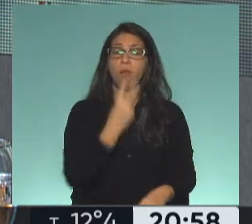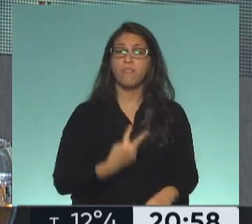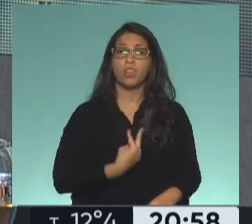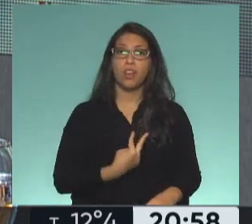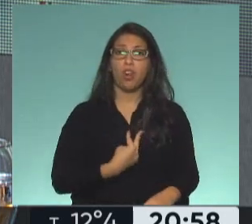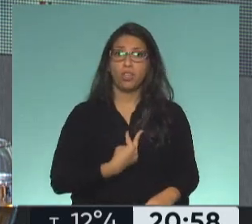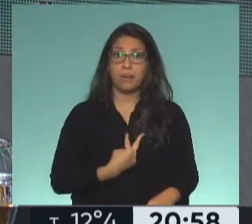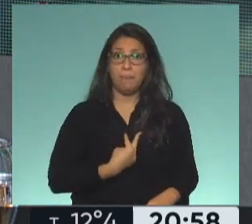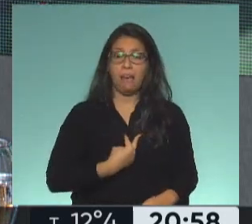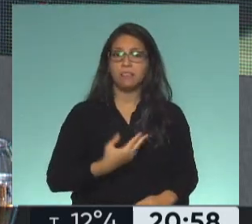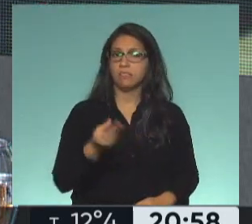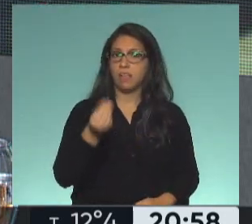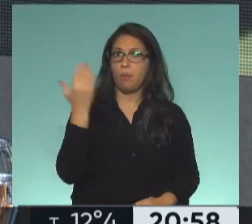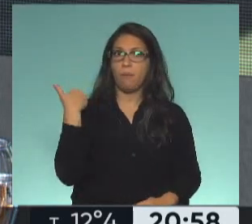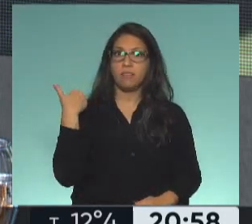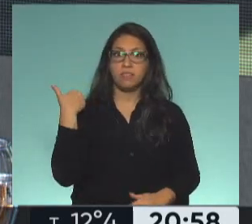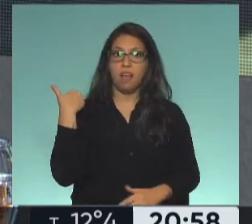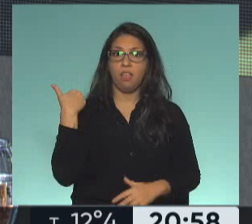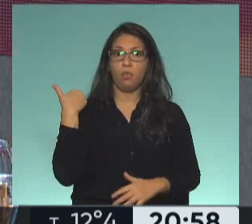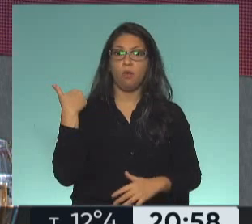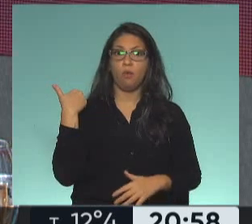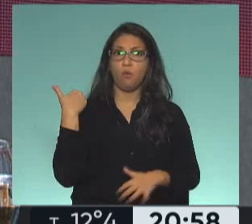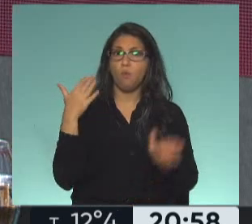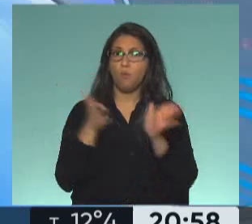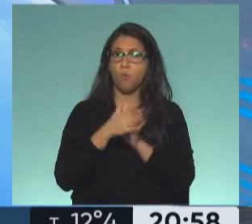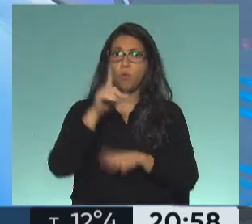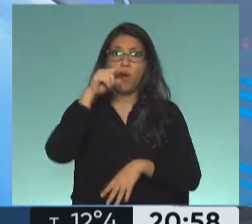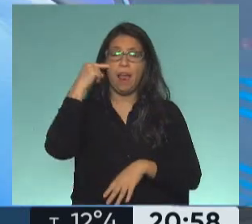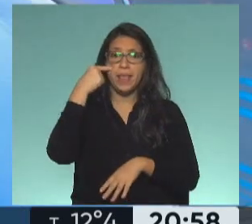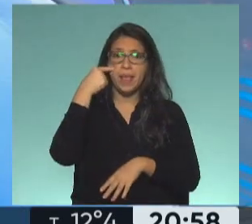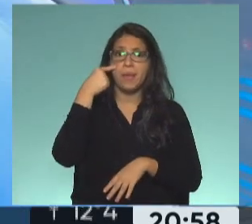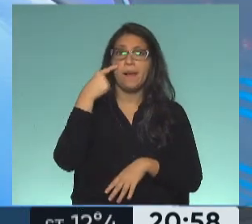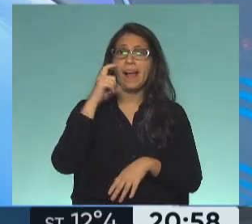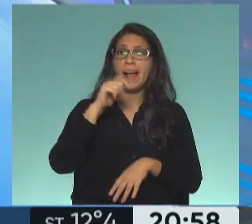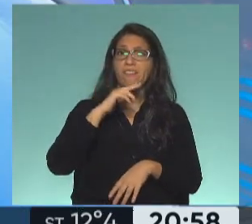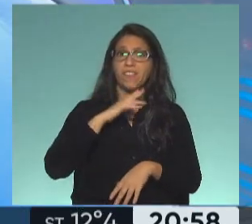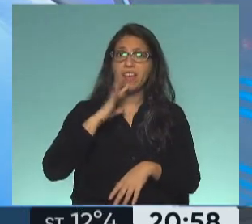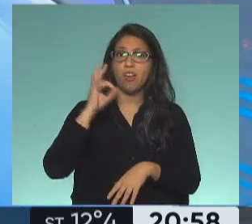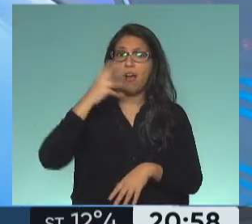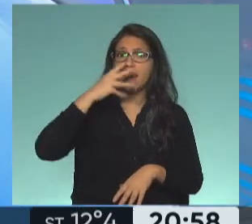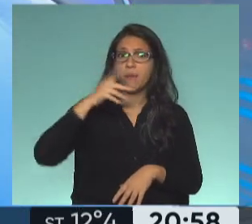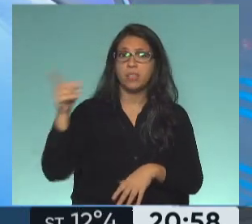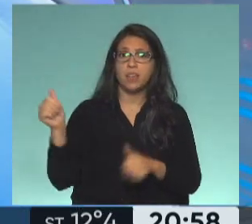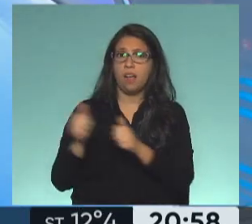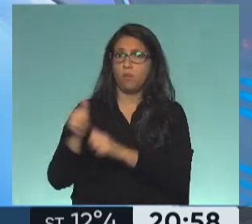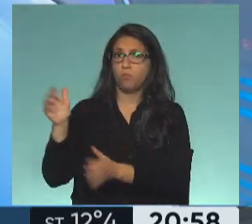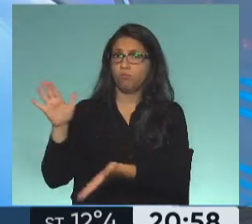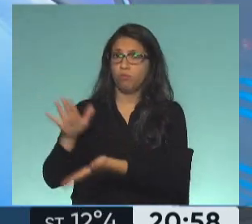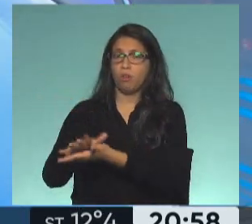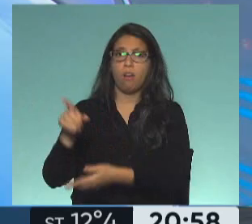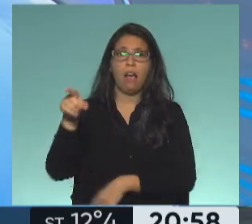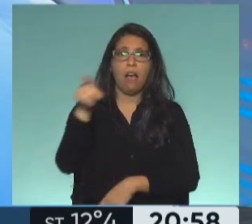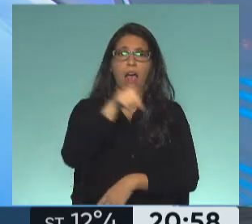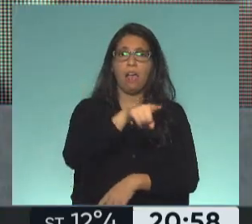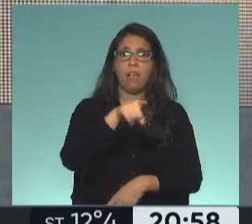hasta el sábado anterior estaba con Alberto, Aníbal, Cafiero, buscando otro camino, estaba sentada ahí, los